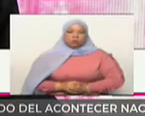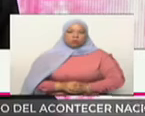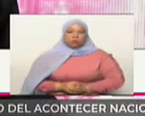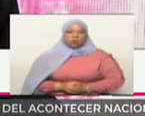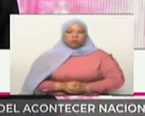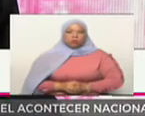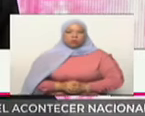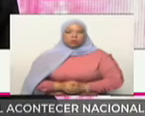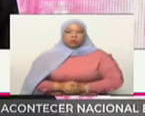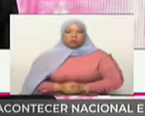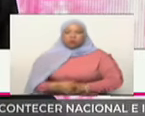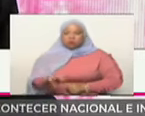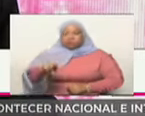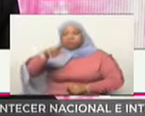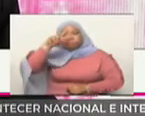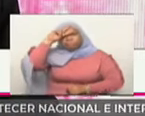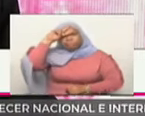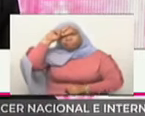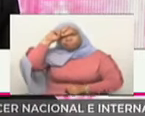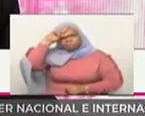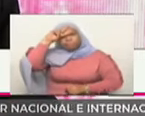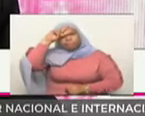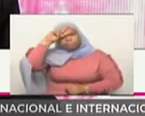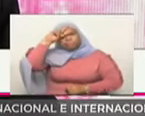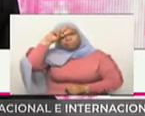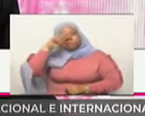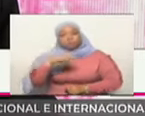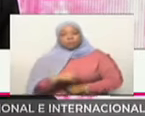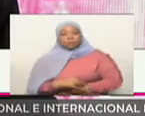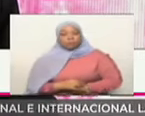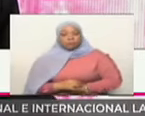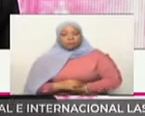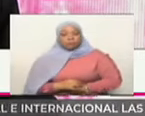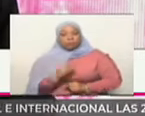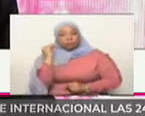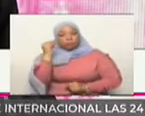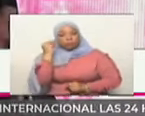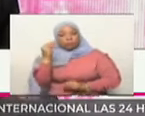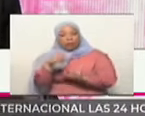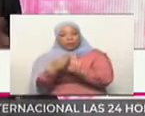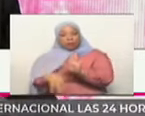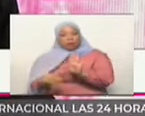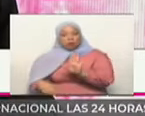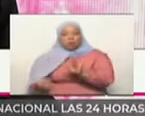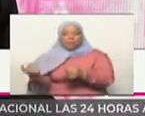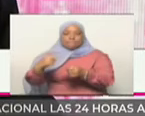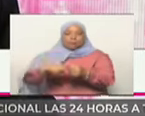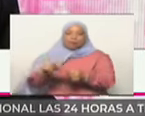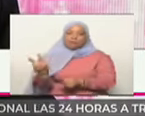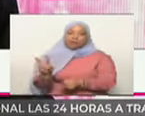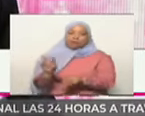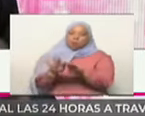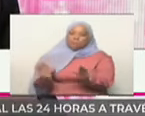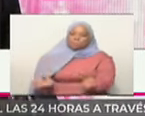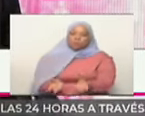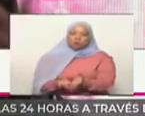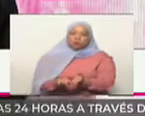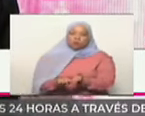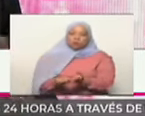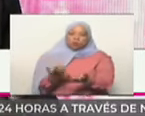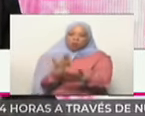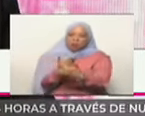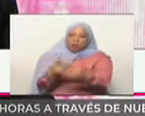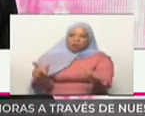Es una estupidez pensar que pueden vetar el derecho a Venezuela a pertenecer al nuevo mundo, a ser libre,